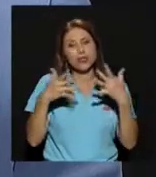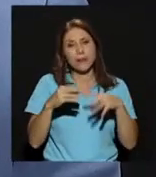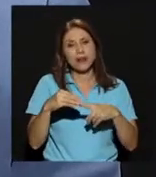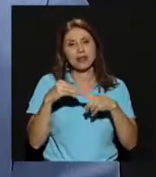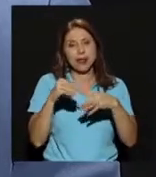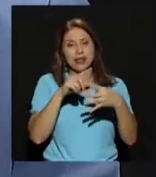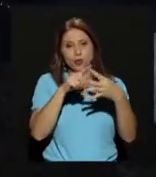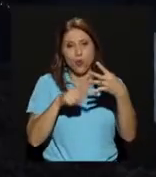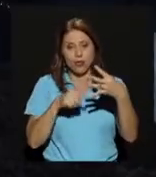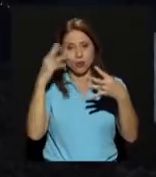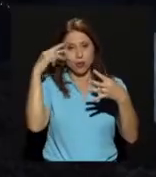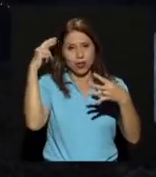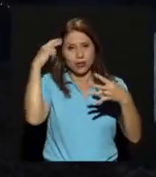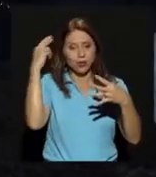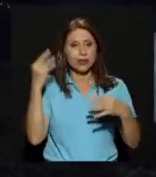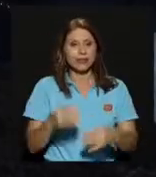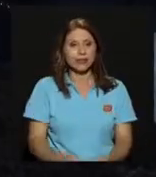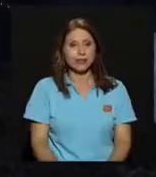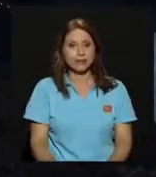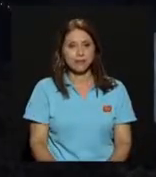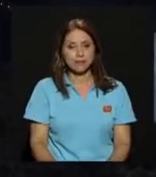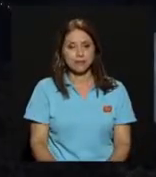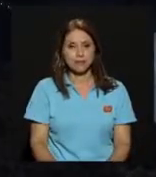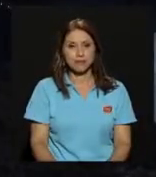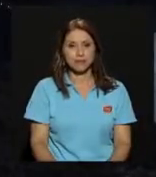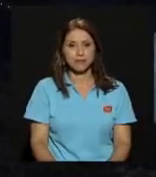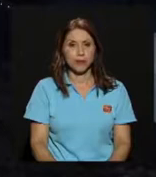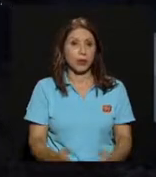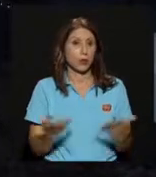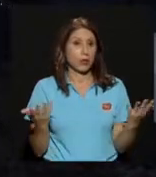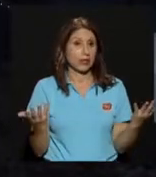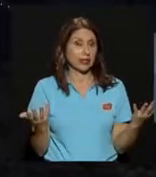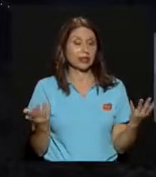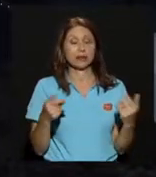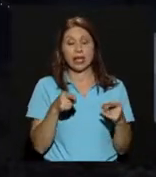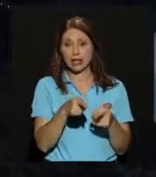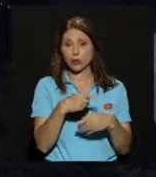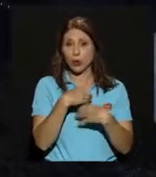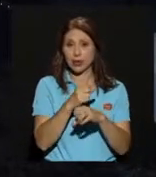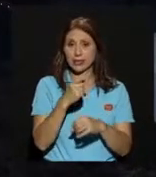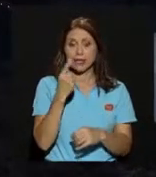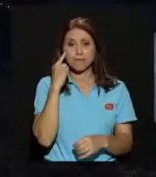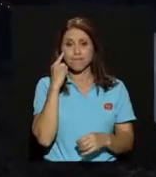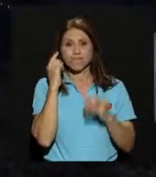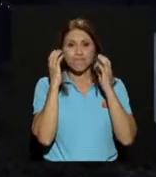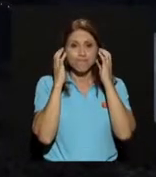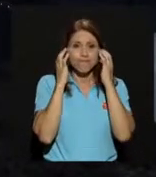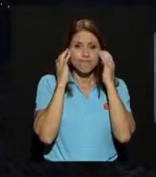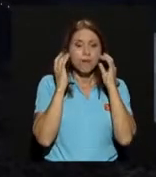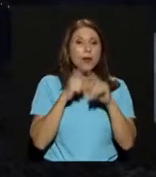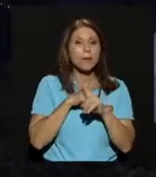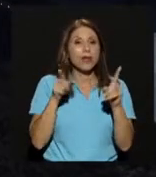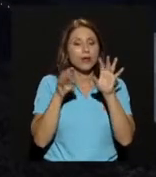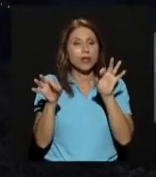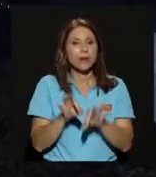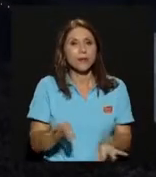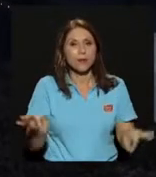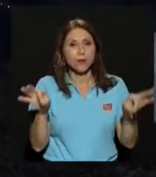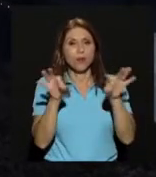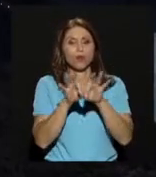razones pues llama la preocupación pero pero qué importante